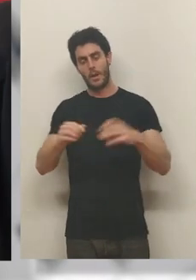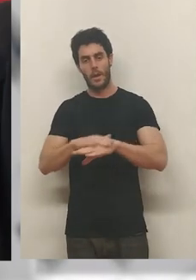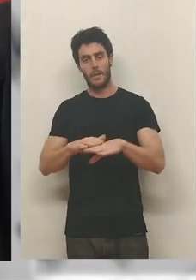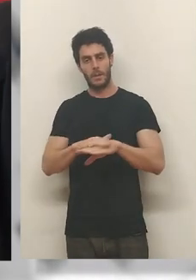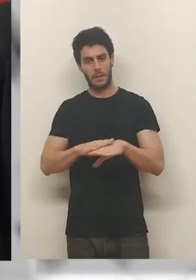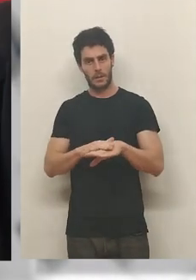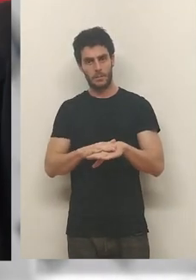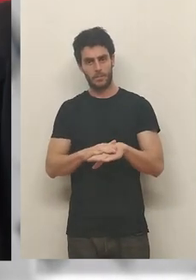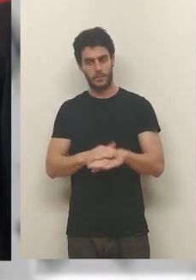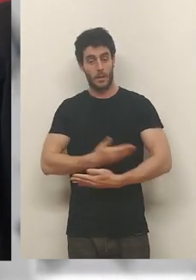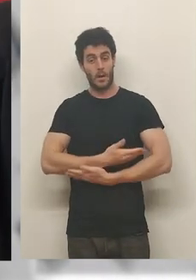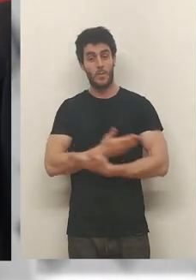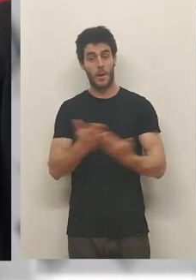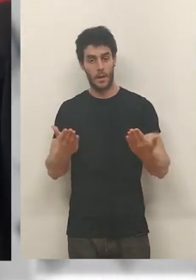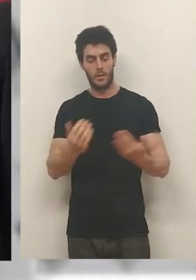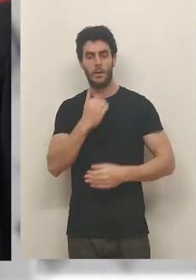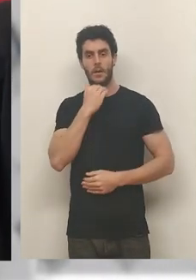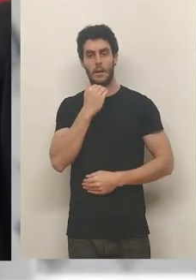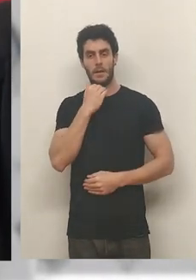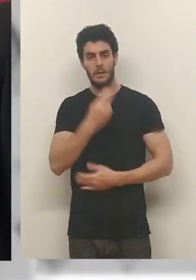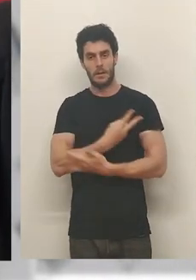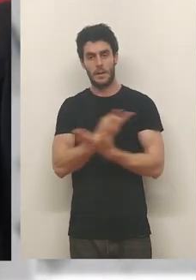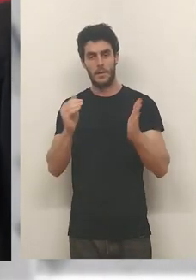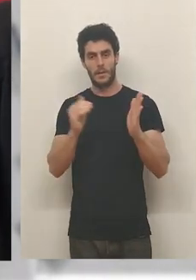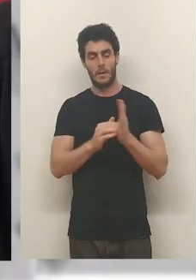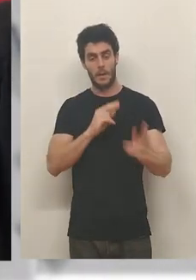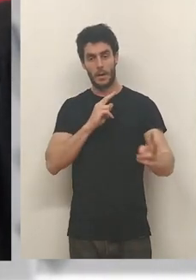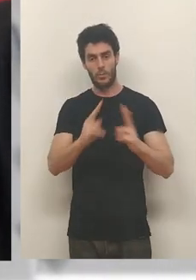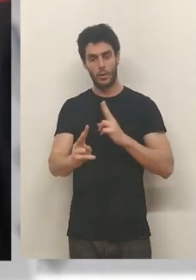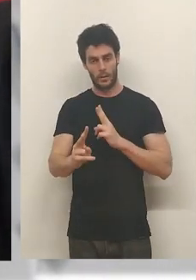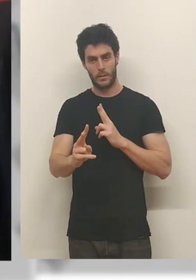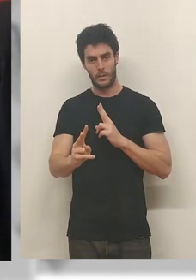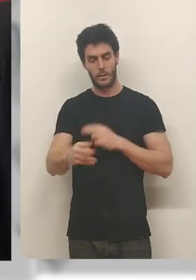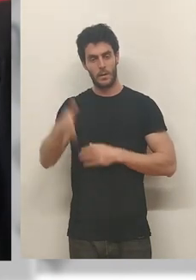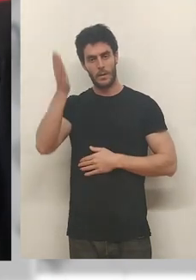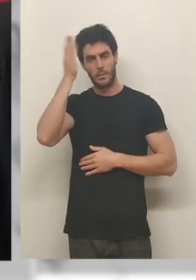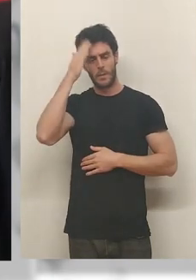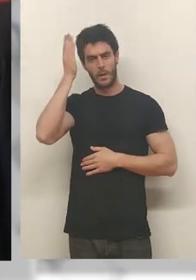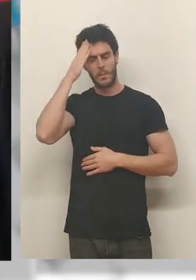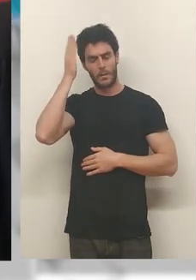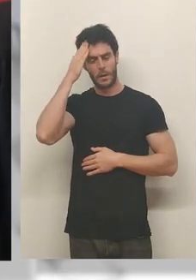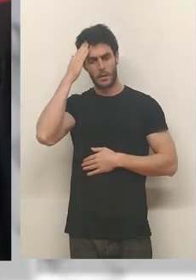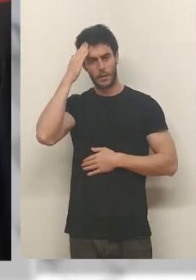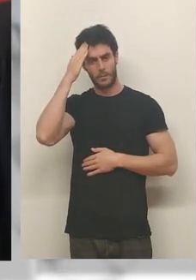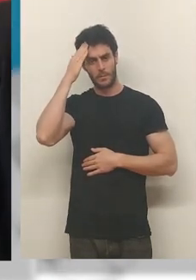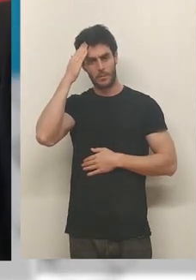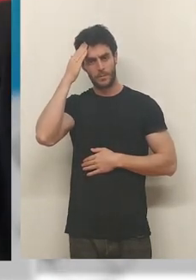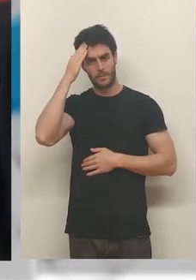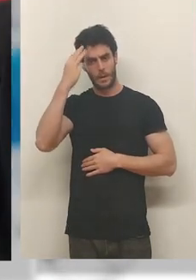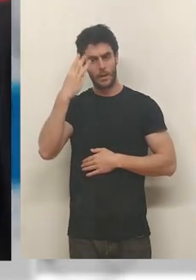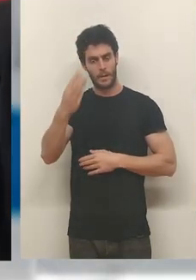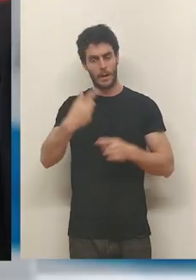otras necesidades básicas, donde se ofrecieron casi 17.000 respuestas, principalmente